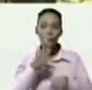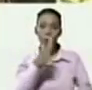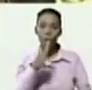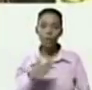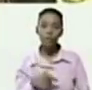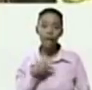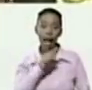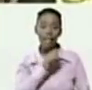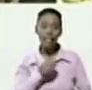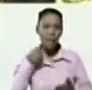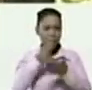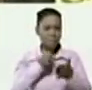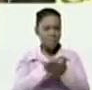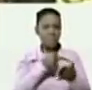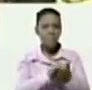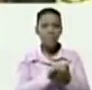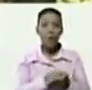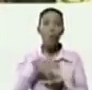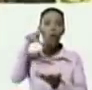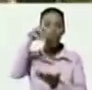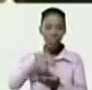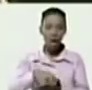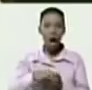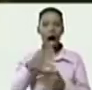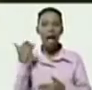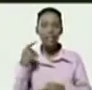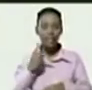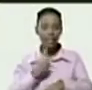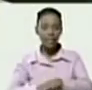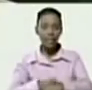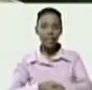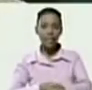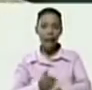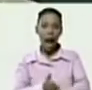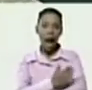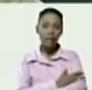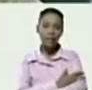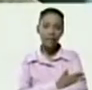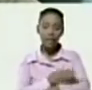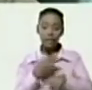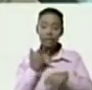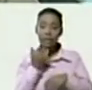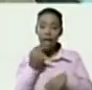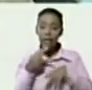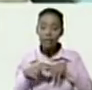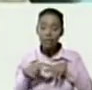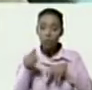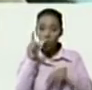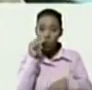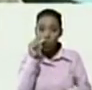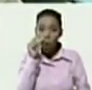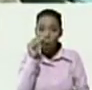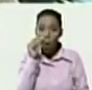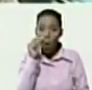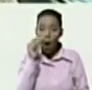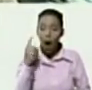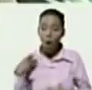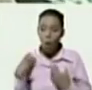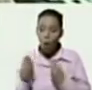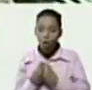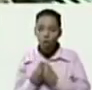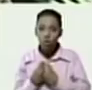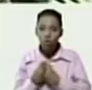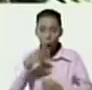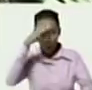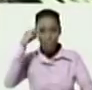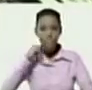guerrero precoz, un estadista precoz, casi niño, o niño aún, estaba al lado de Miranda,